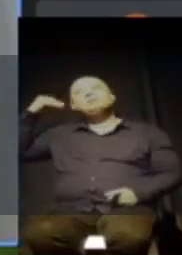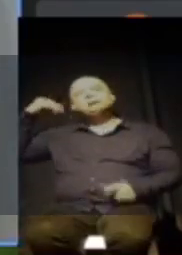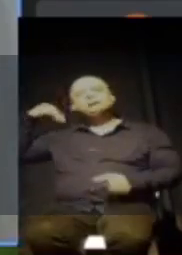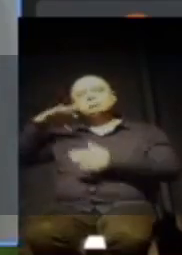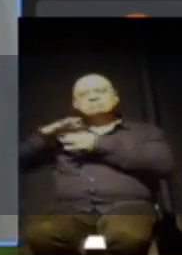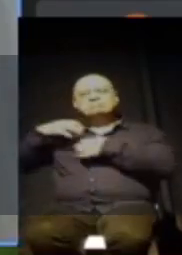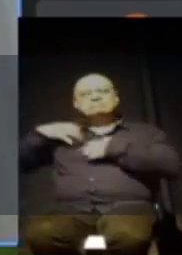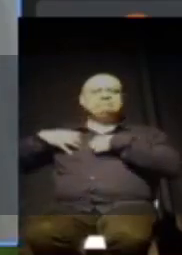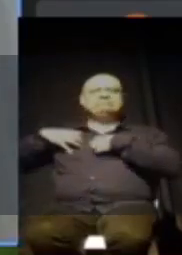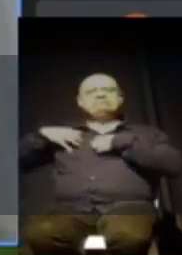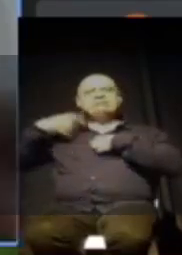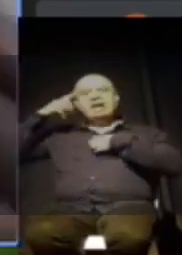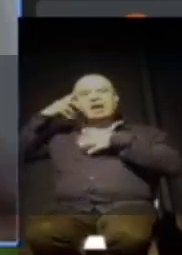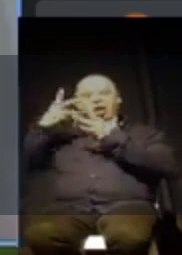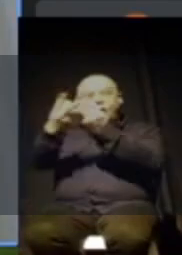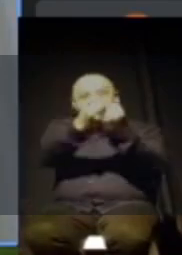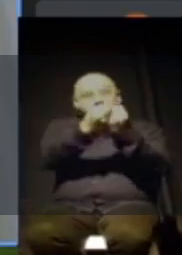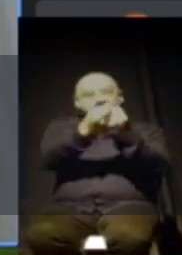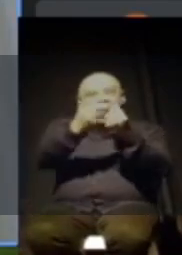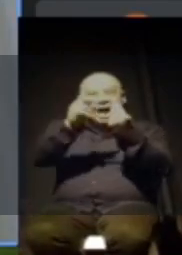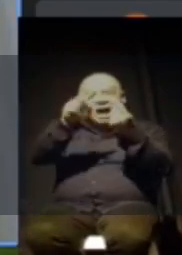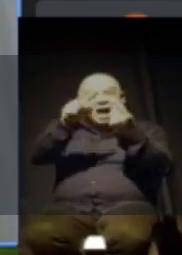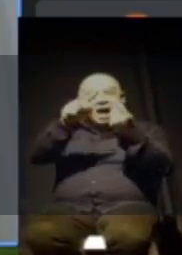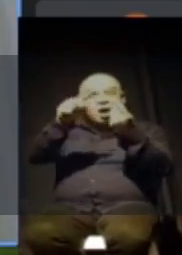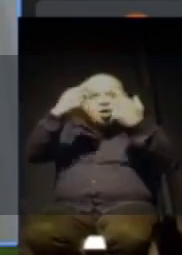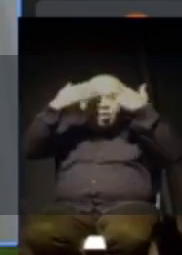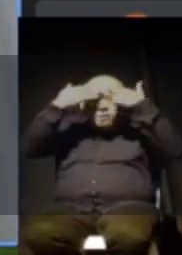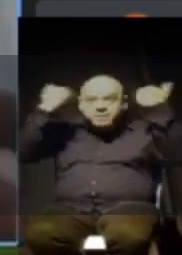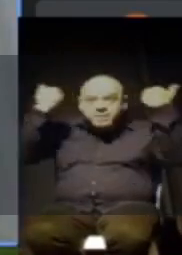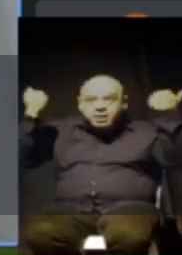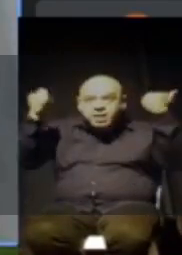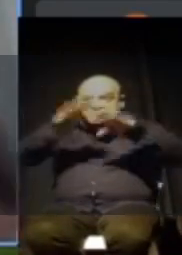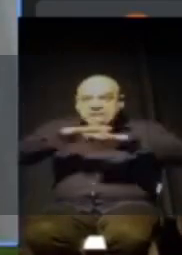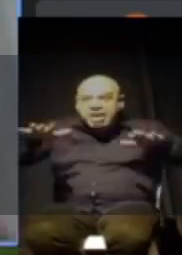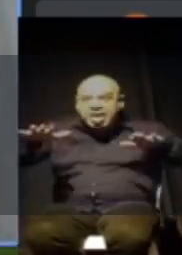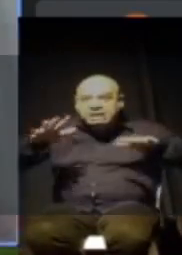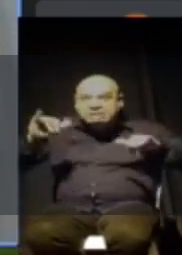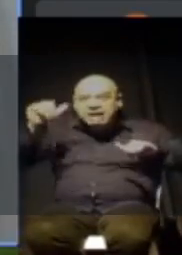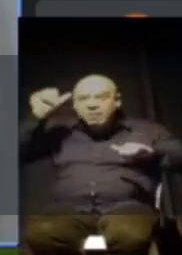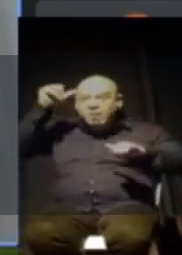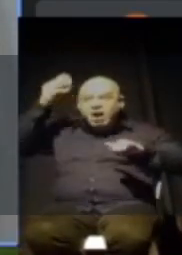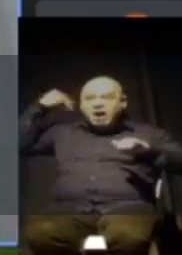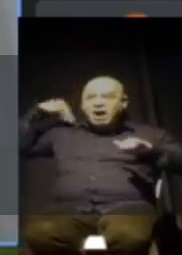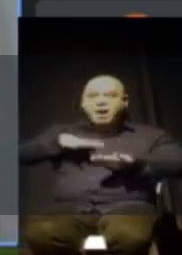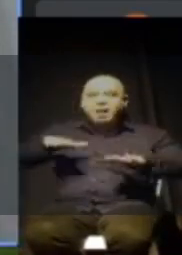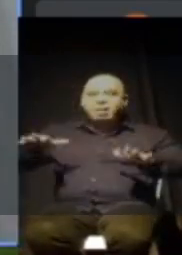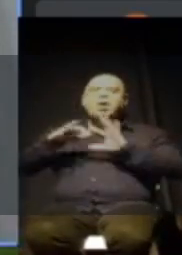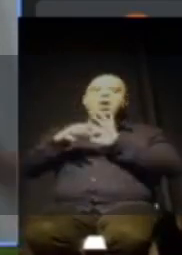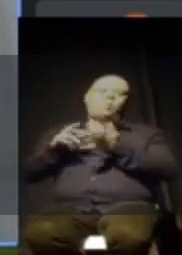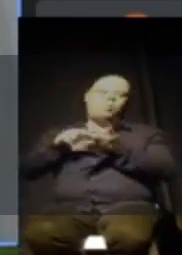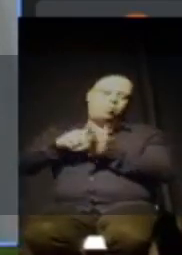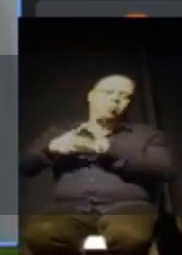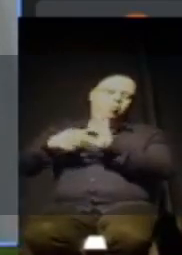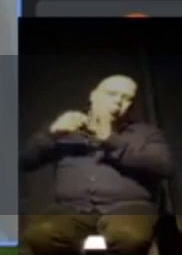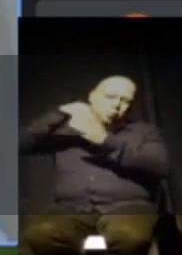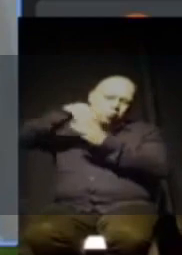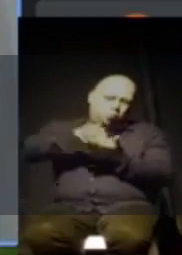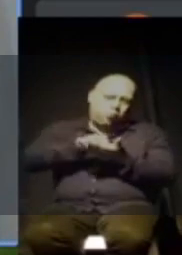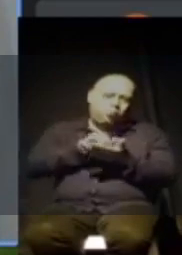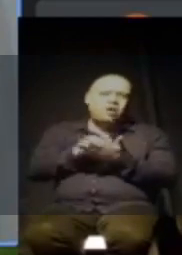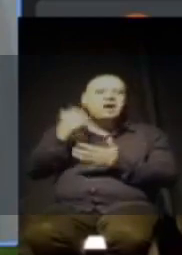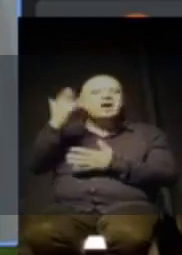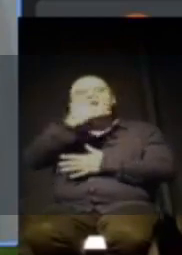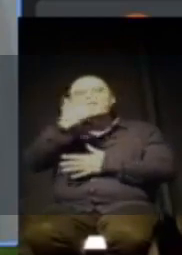cuando la memoria colectiva ha sido borrada, precisamente. Entonces, lo que puede estarnos molestando para situar la educación,